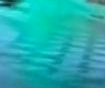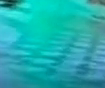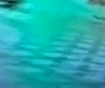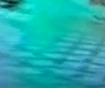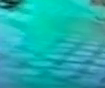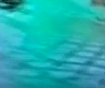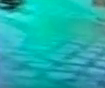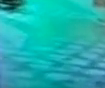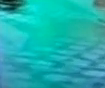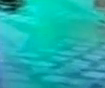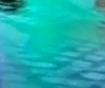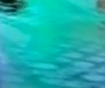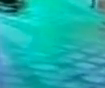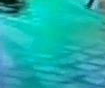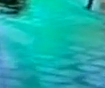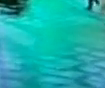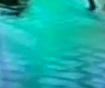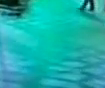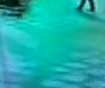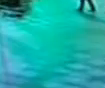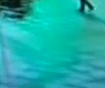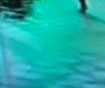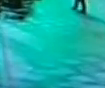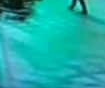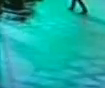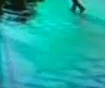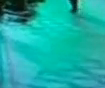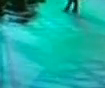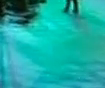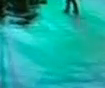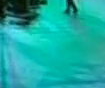siempre siempre siempre